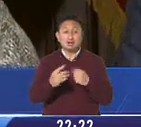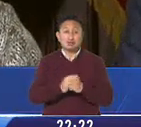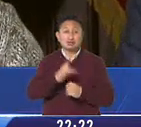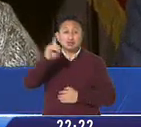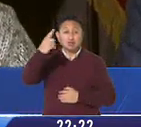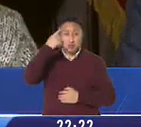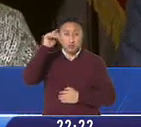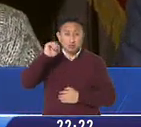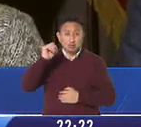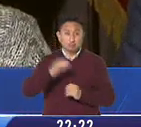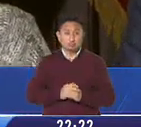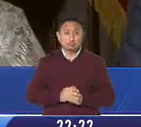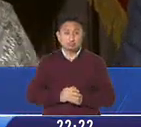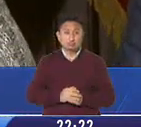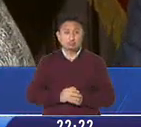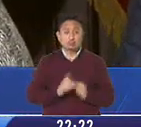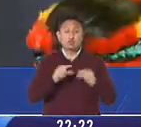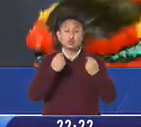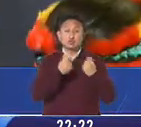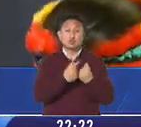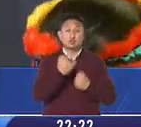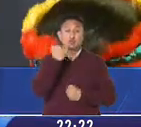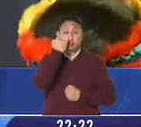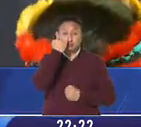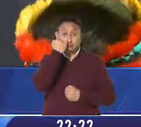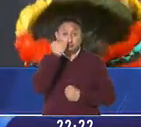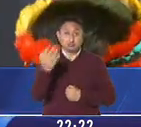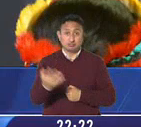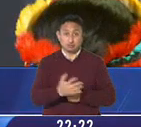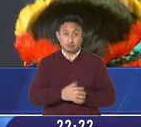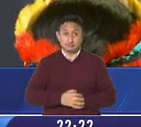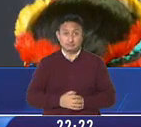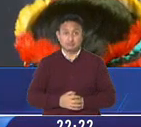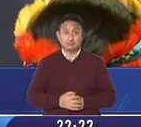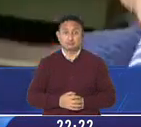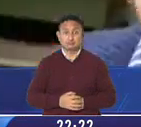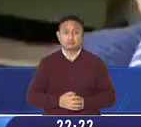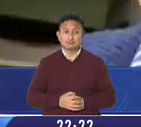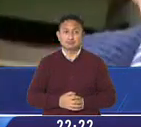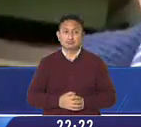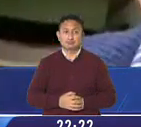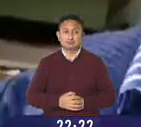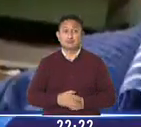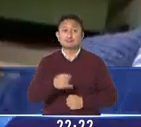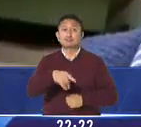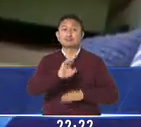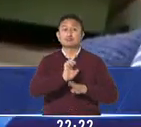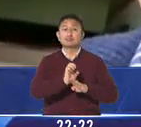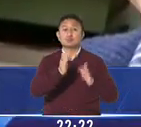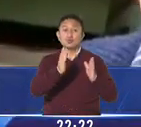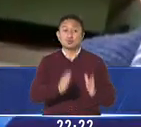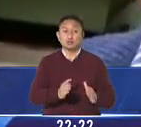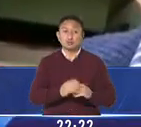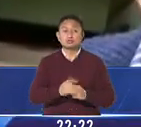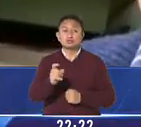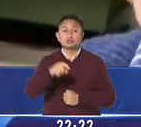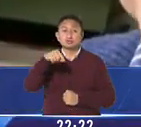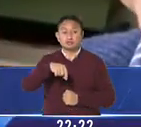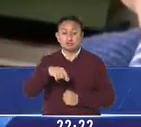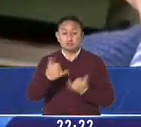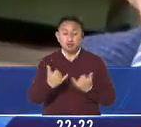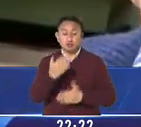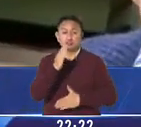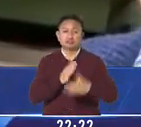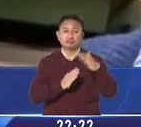el Gobierno Nacional y la Confederación de Nacionalidades Indígenas del Ecuador, CONAIE. Los ecuatorianos necesitamos de paz